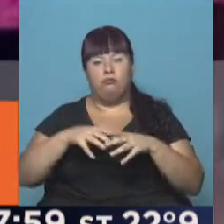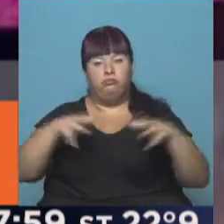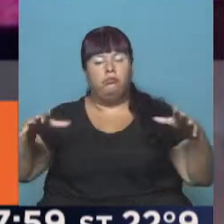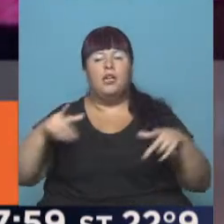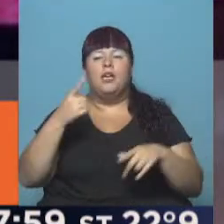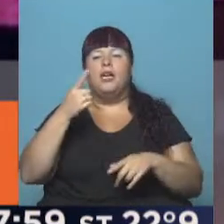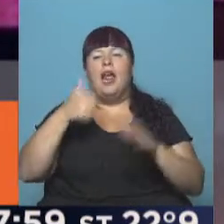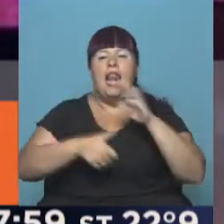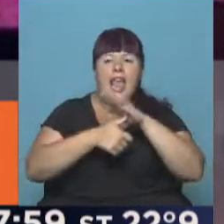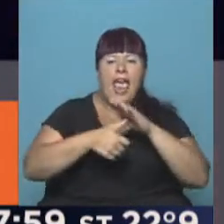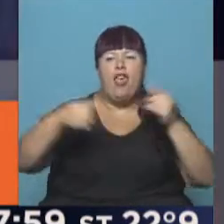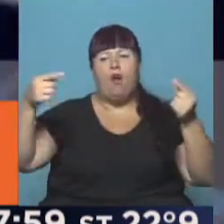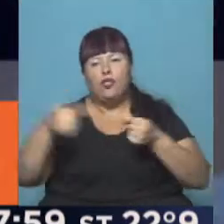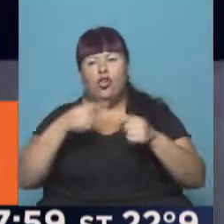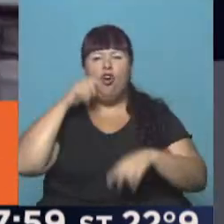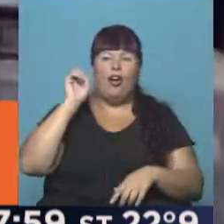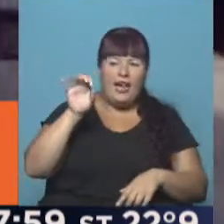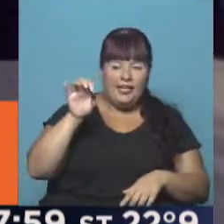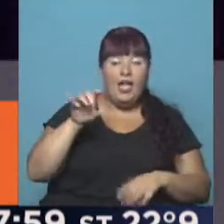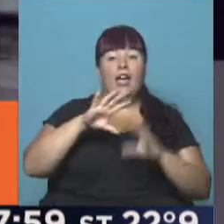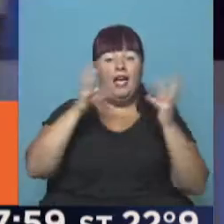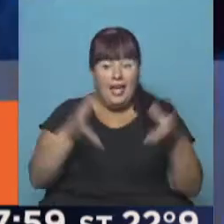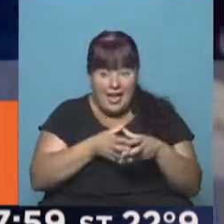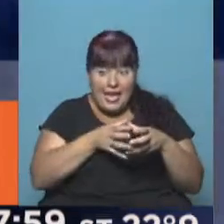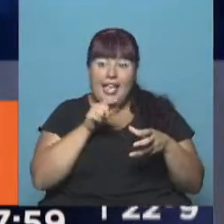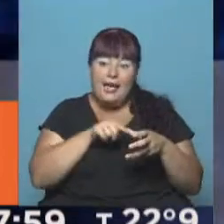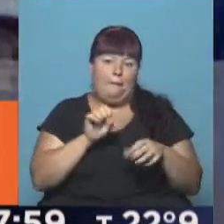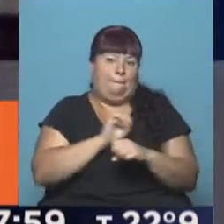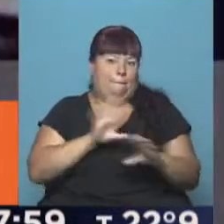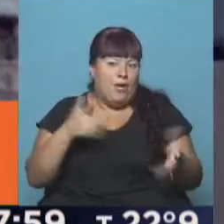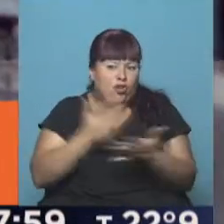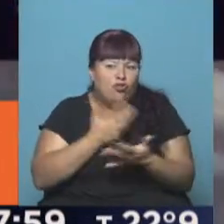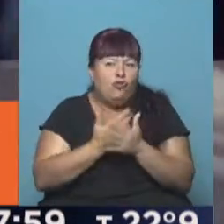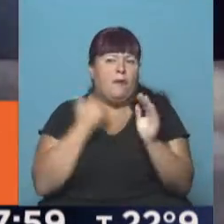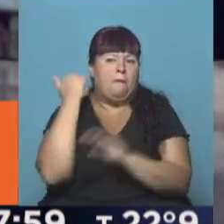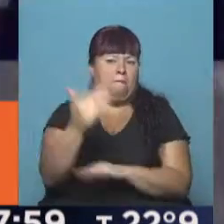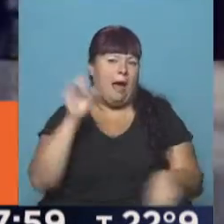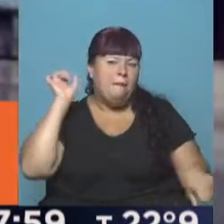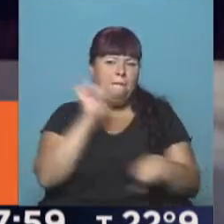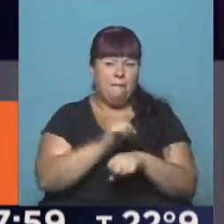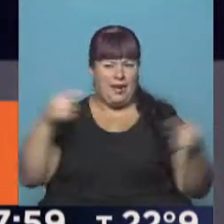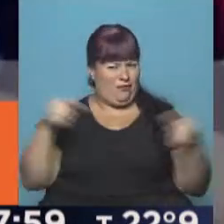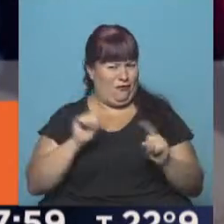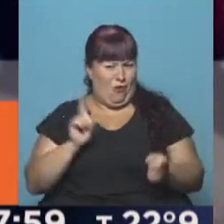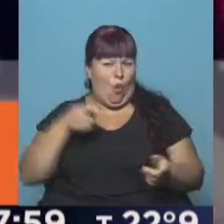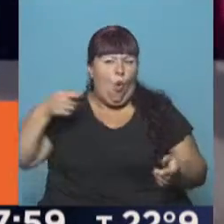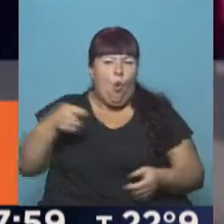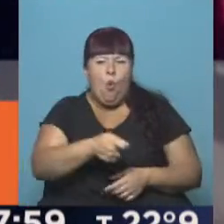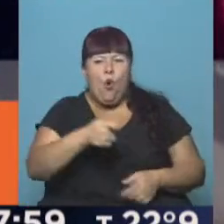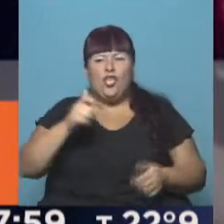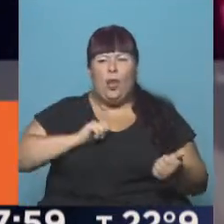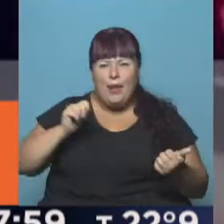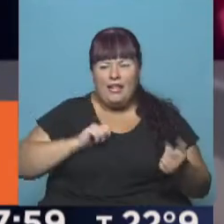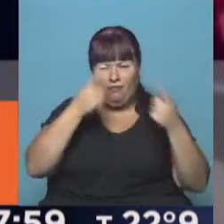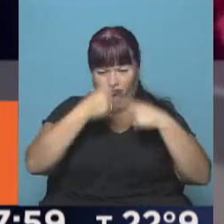de líderes, opositores y críticos, que lo que sufren son detenciones arbitrarias, juicios